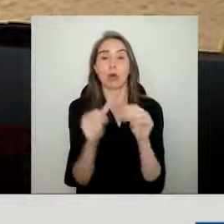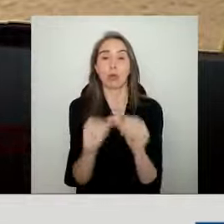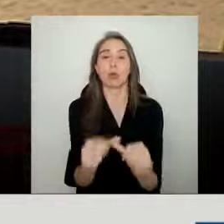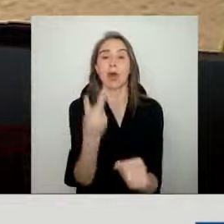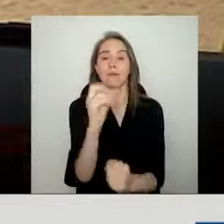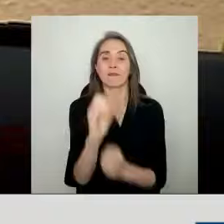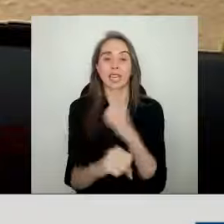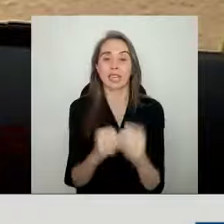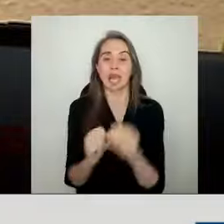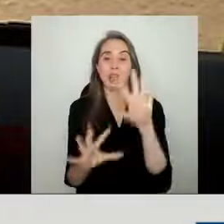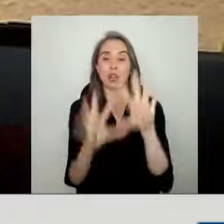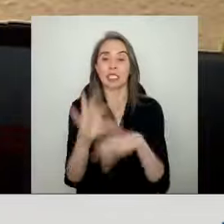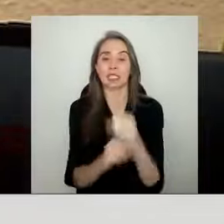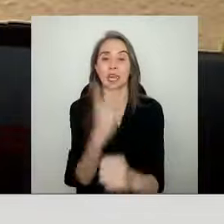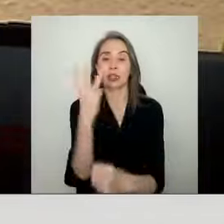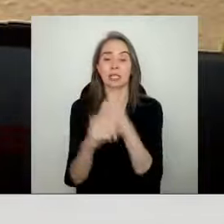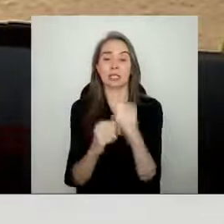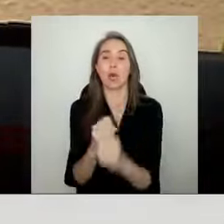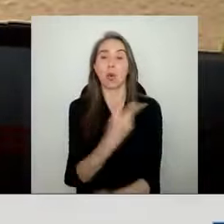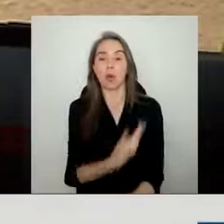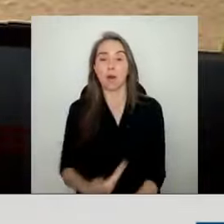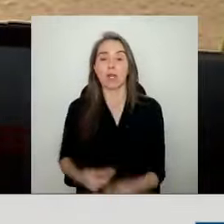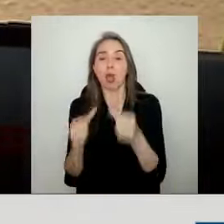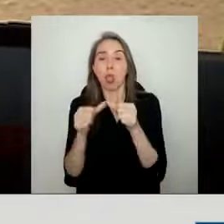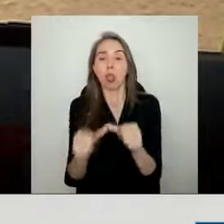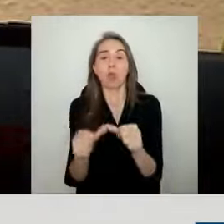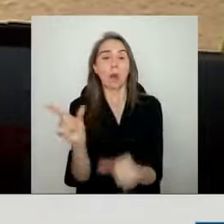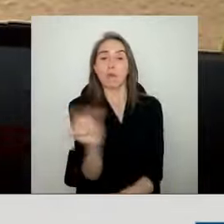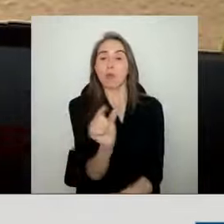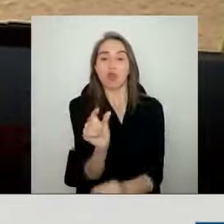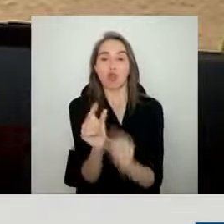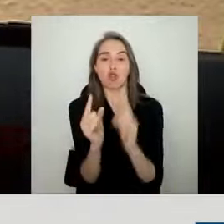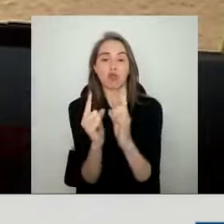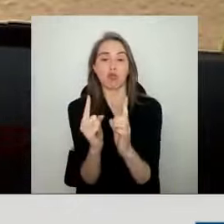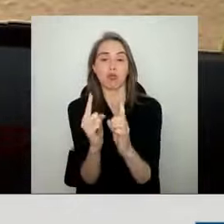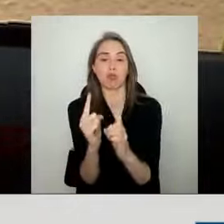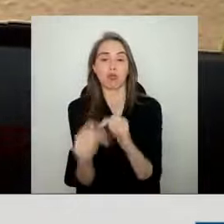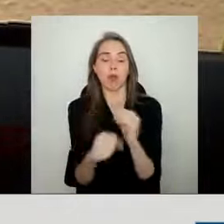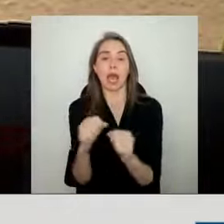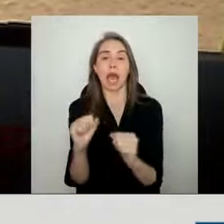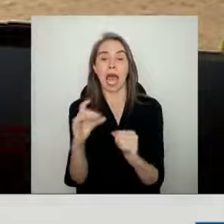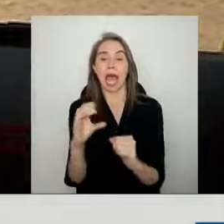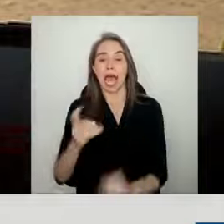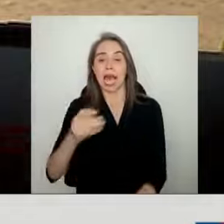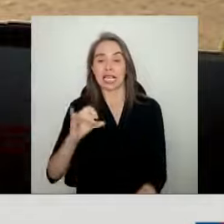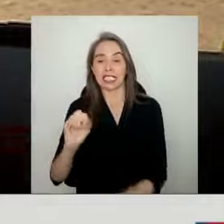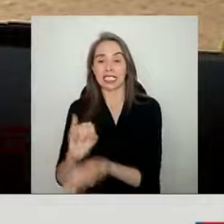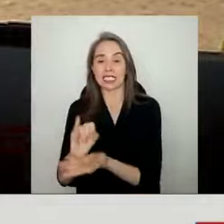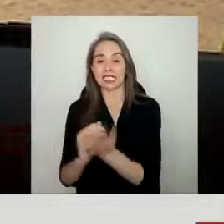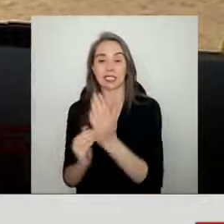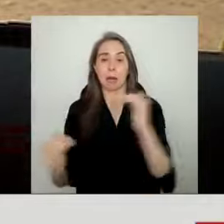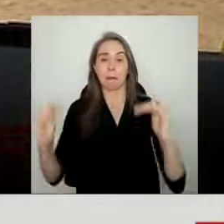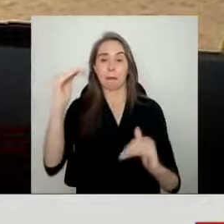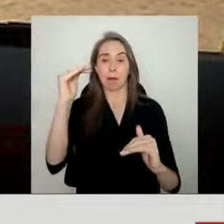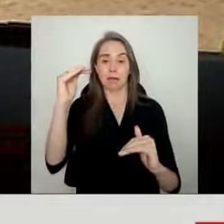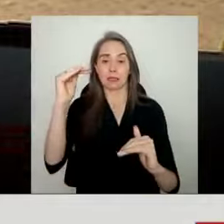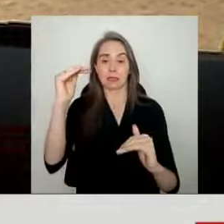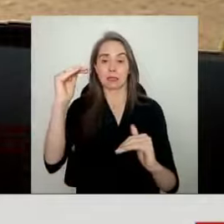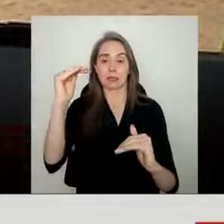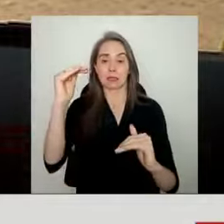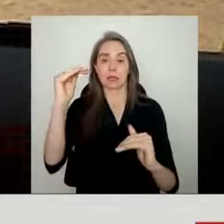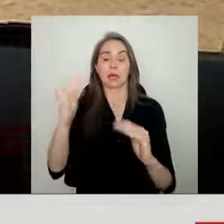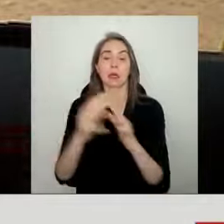y un gobierno es Demasiado corto de manera que la agencia debiera estar por sobre creo que debiera ser un organismo superior con mayores grados de